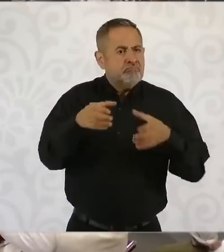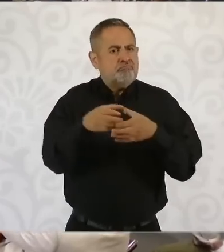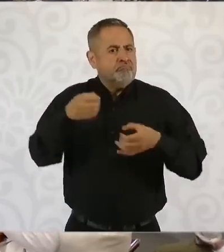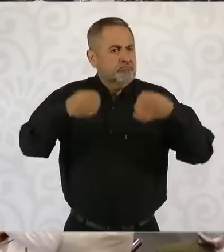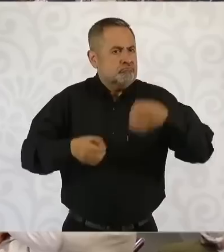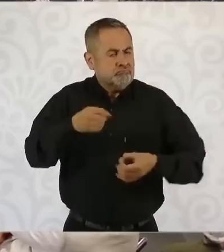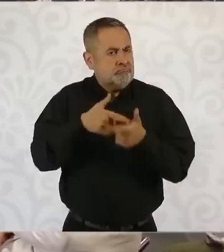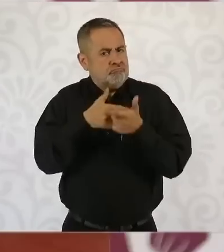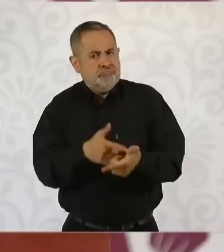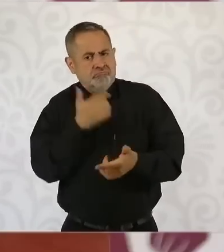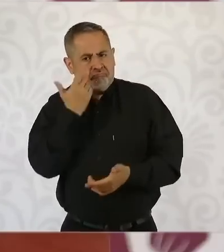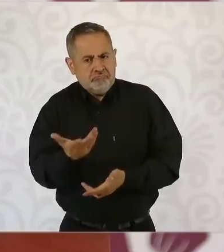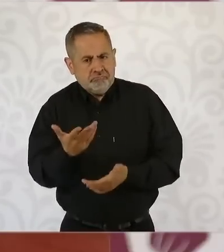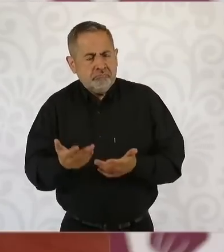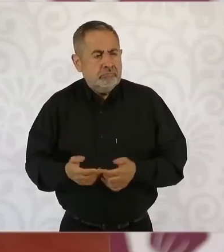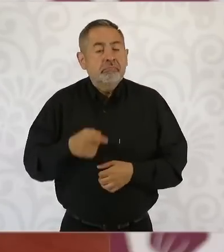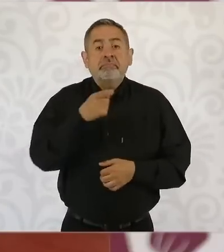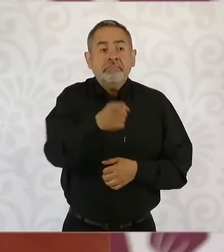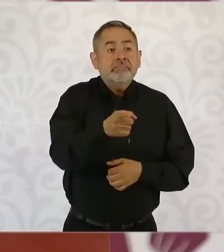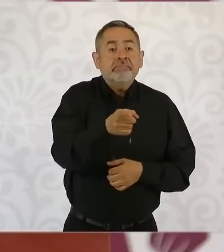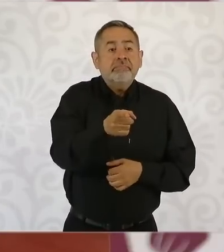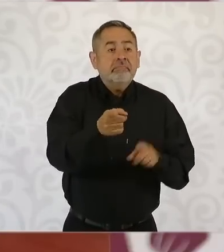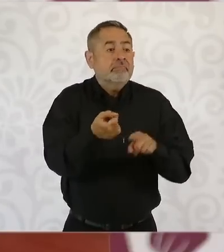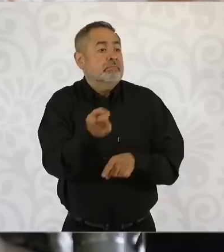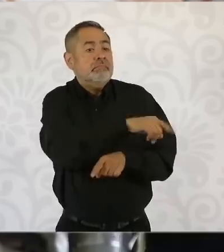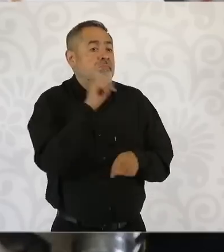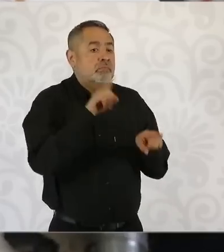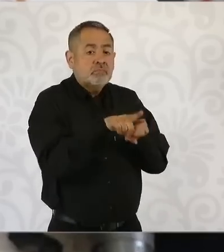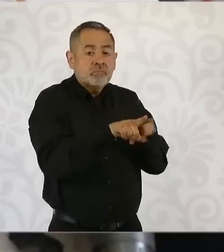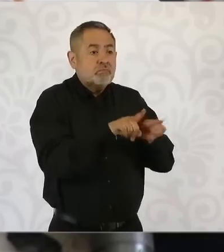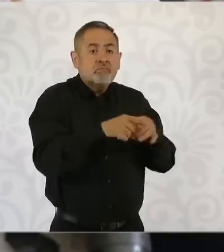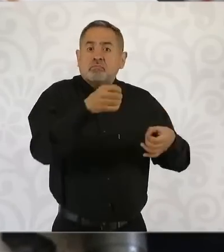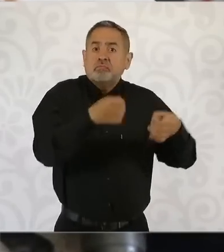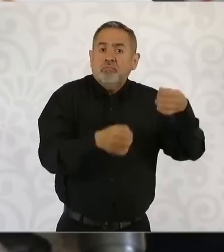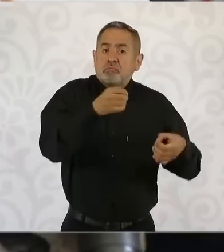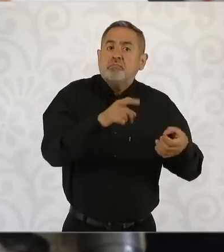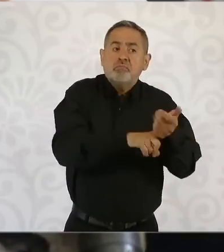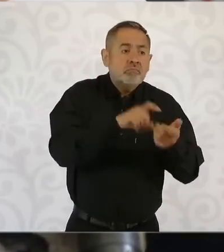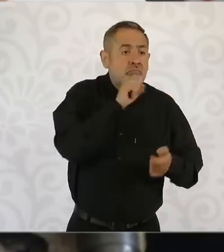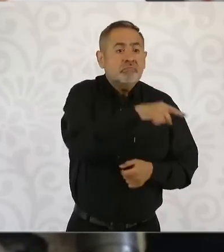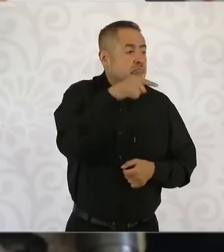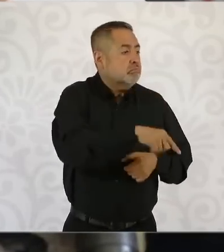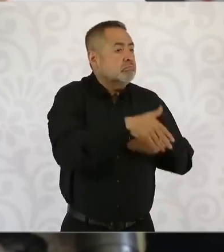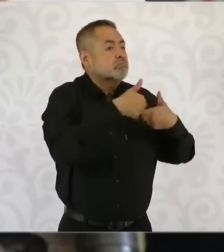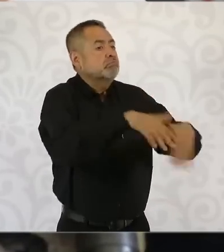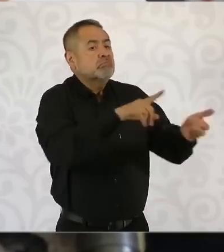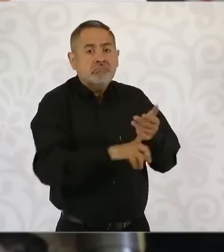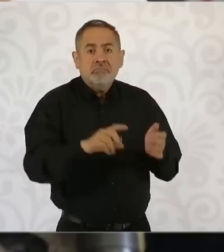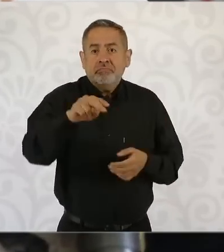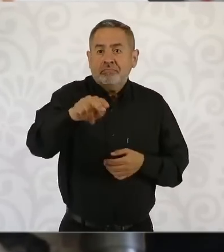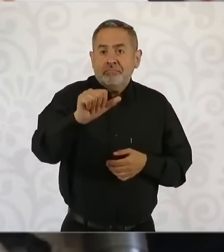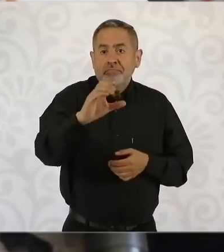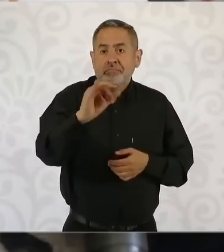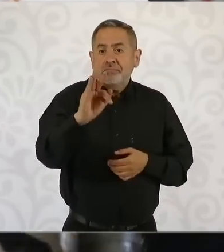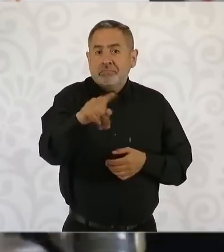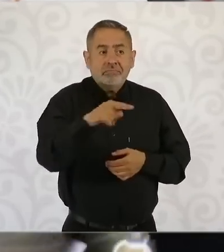también, él es tiene su hermana, es jueza penal, fue quien liberó a Kamel Nasib, el empresario acusado